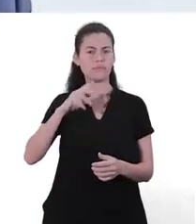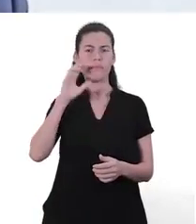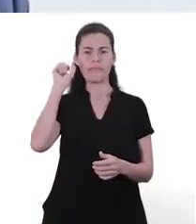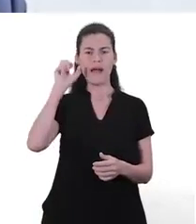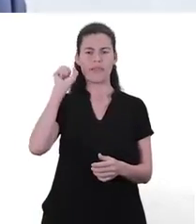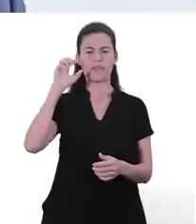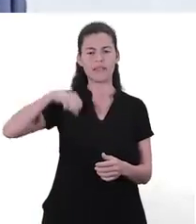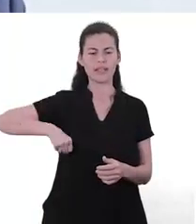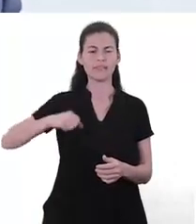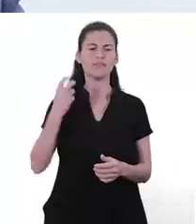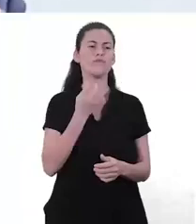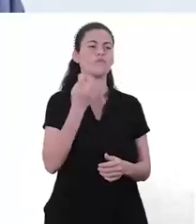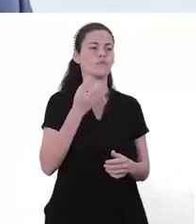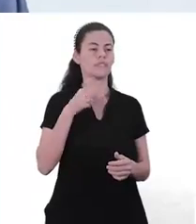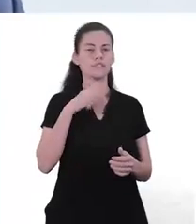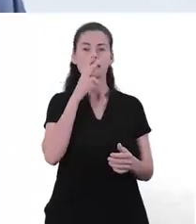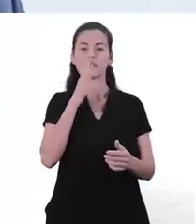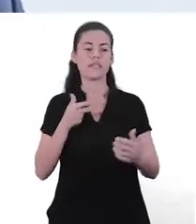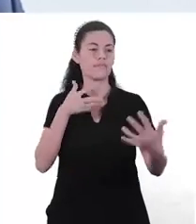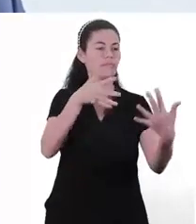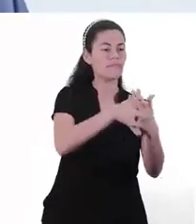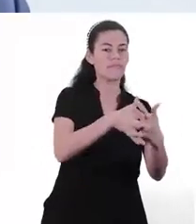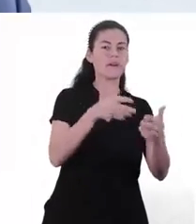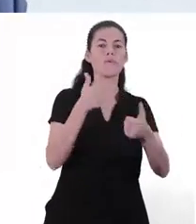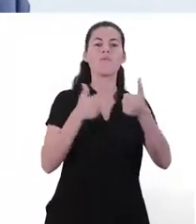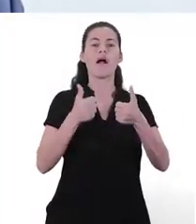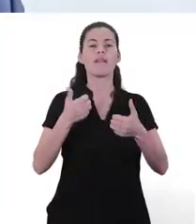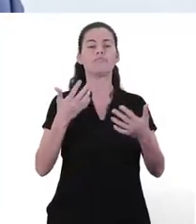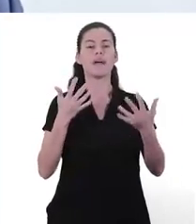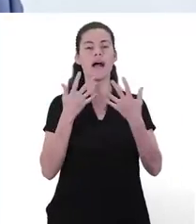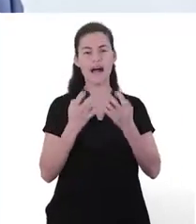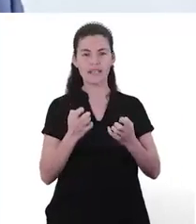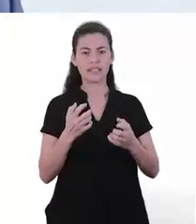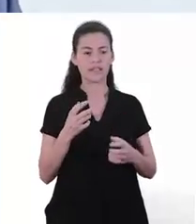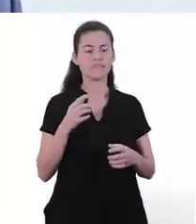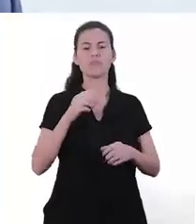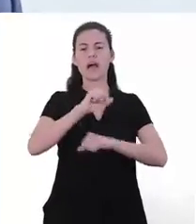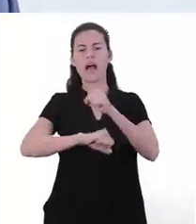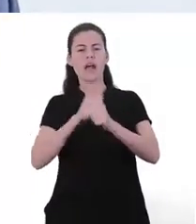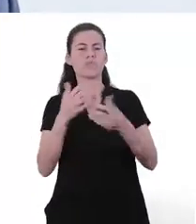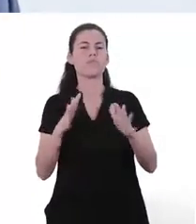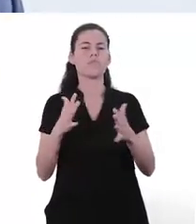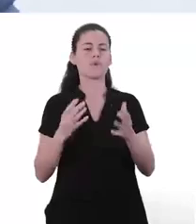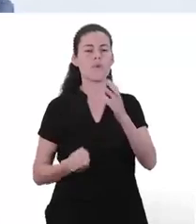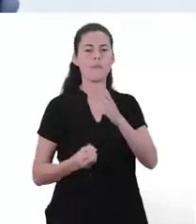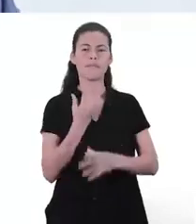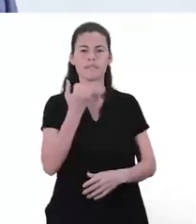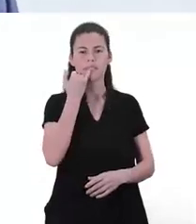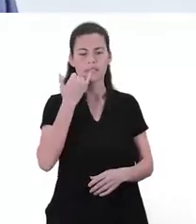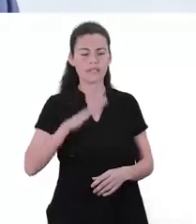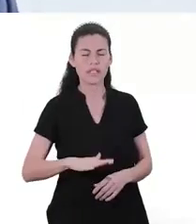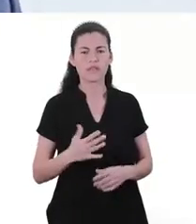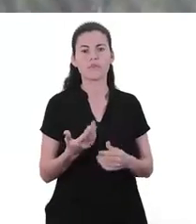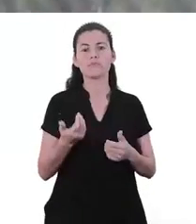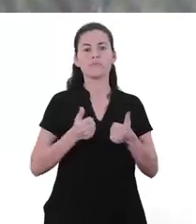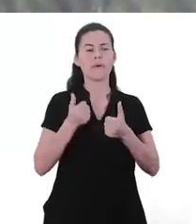primero una situación para poder vincularle al arte. ¿En qué momento tiene que vincularse el chico con alguna expresión artística y para qué sobre